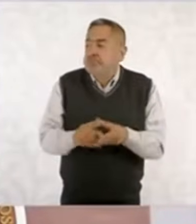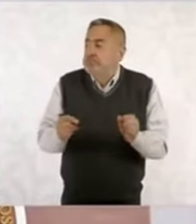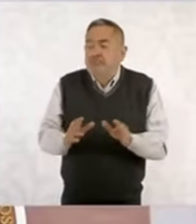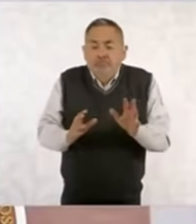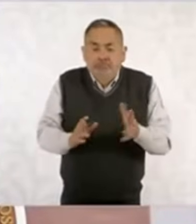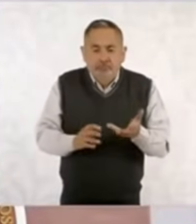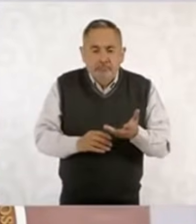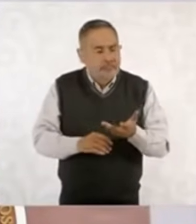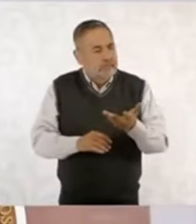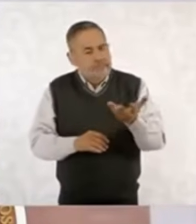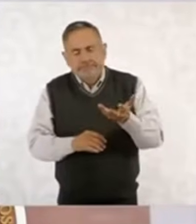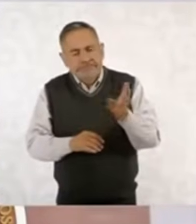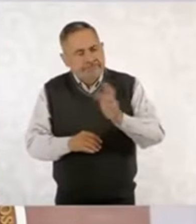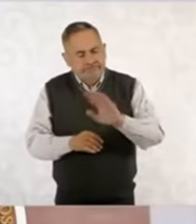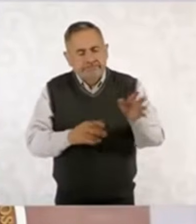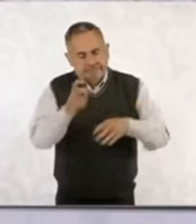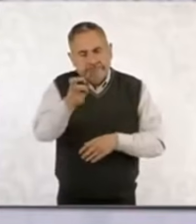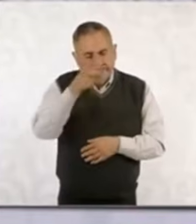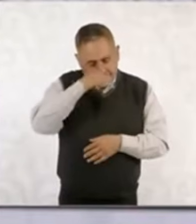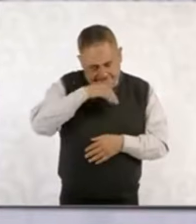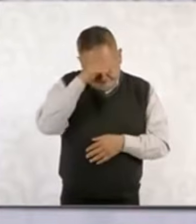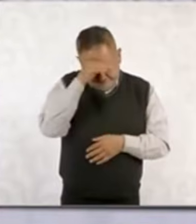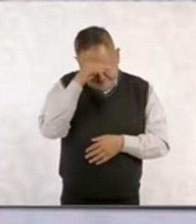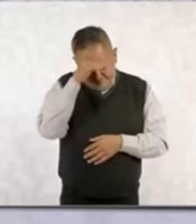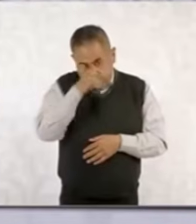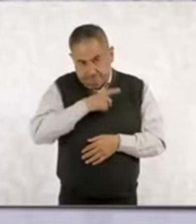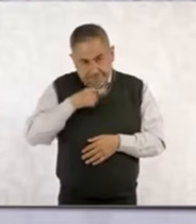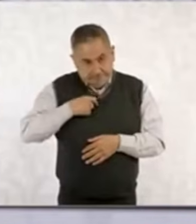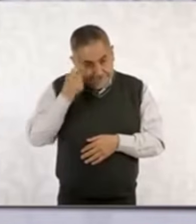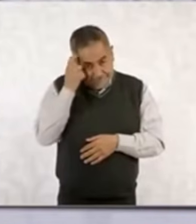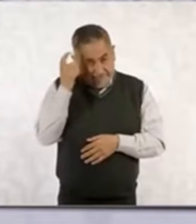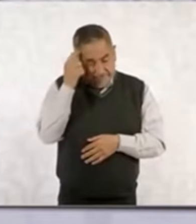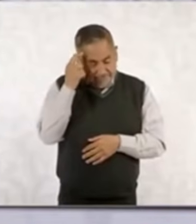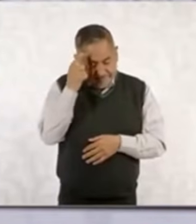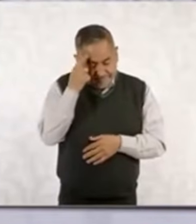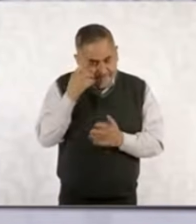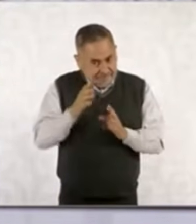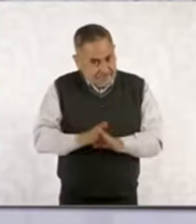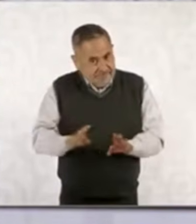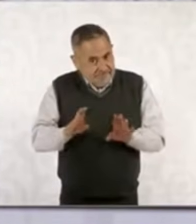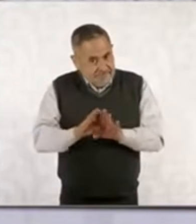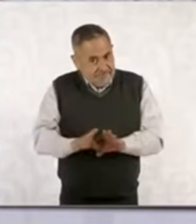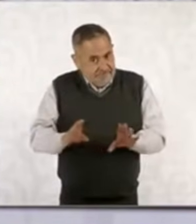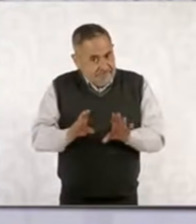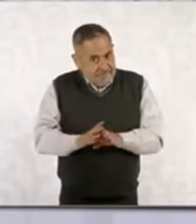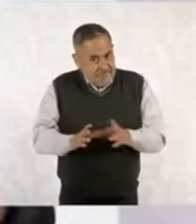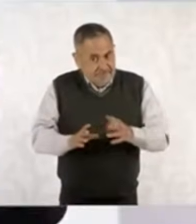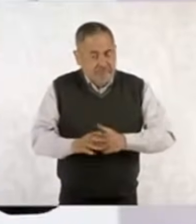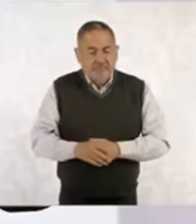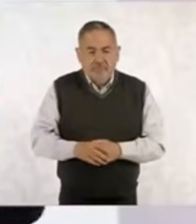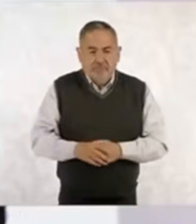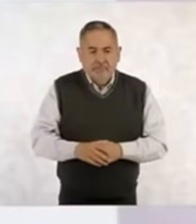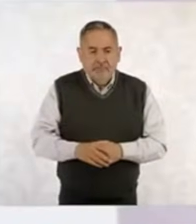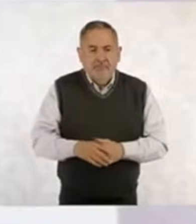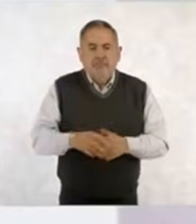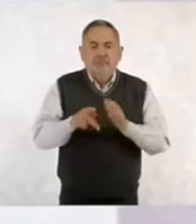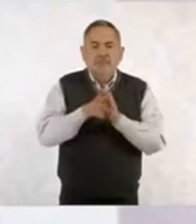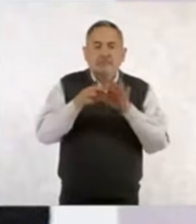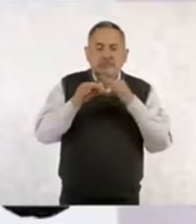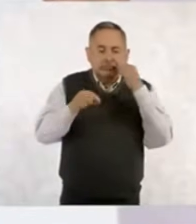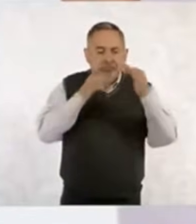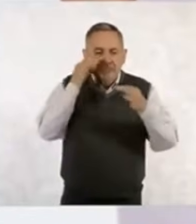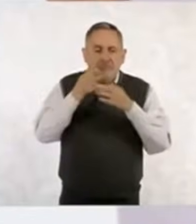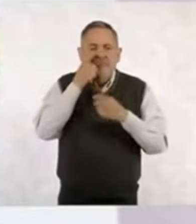vale la pena la reflexión. Leía hoy en algunas columnas que decían, es que es normal el péndulo